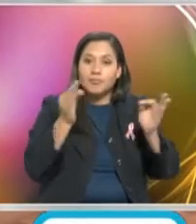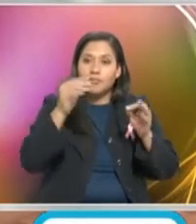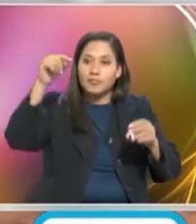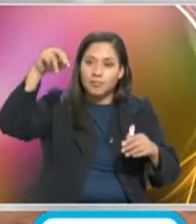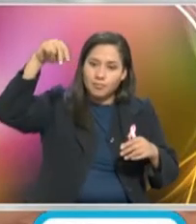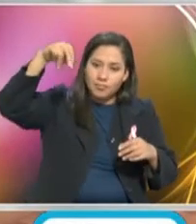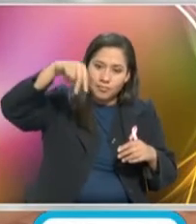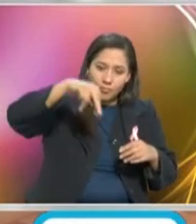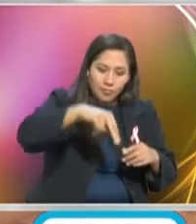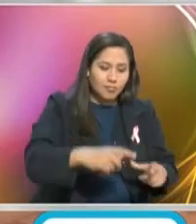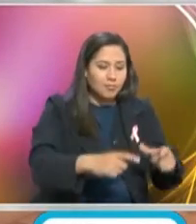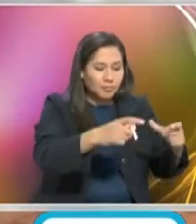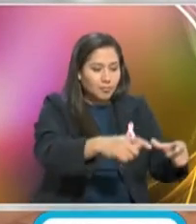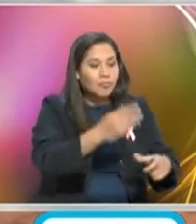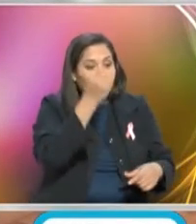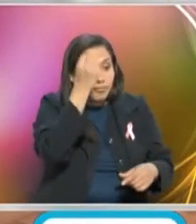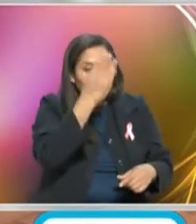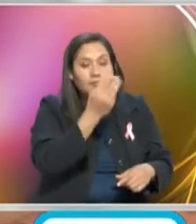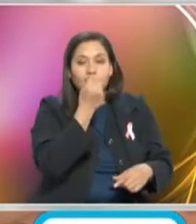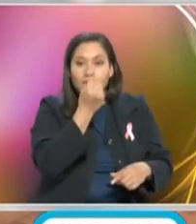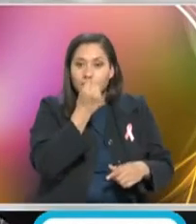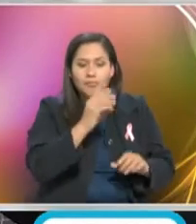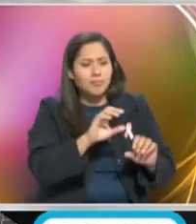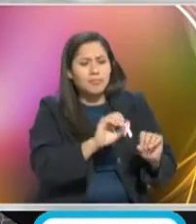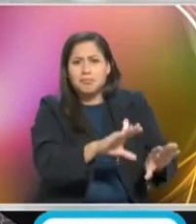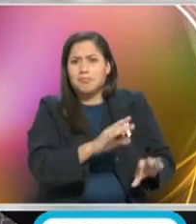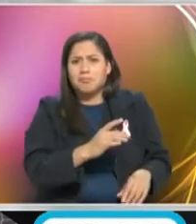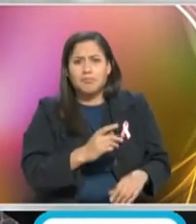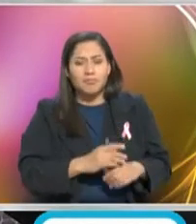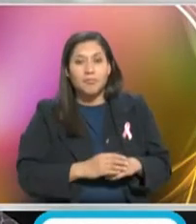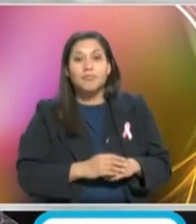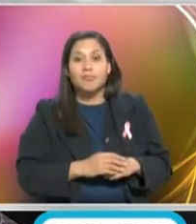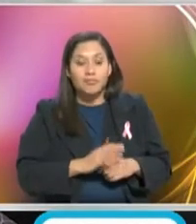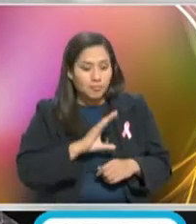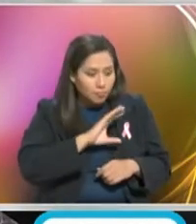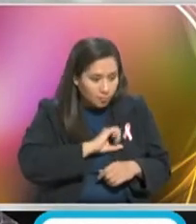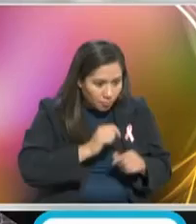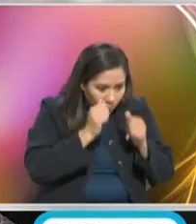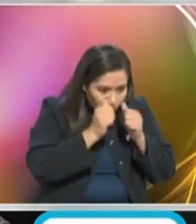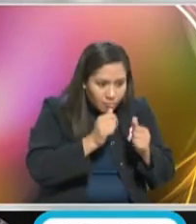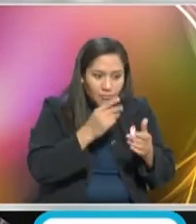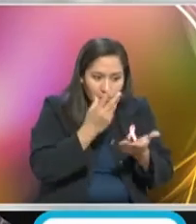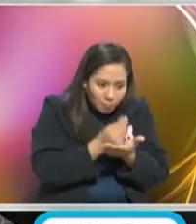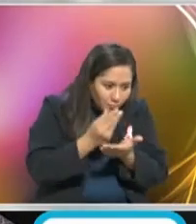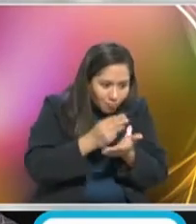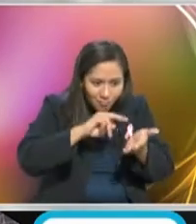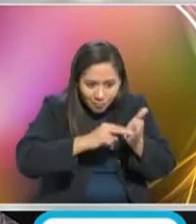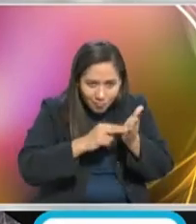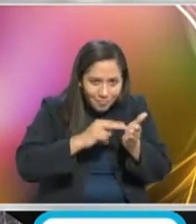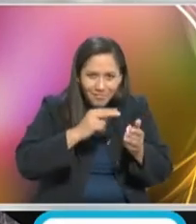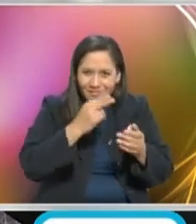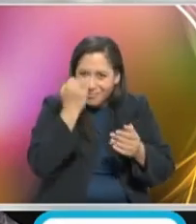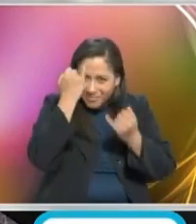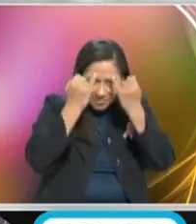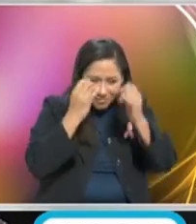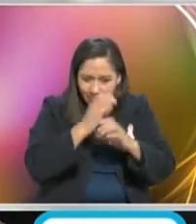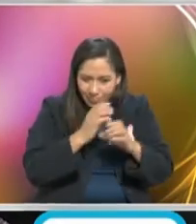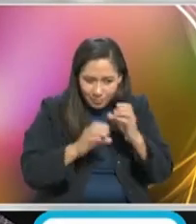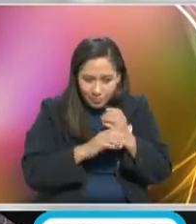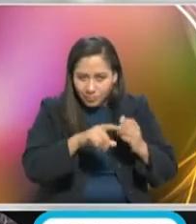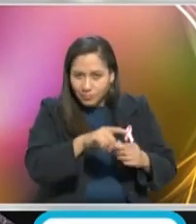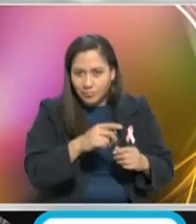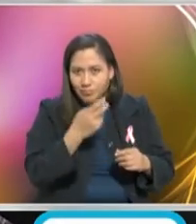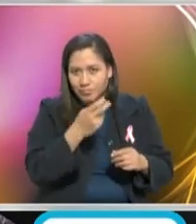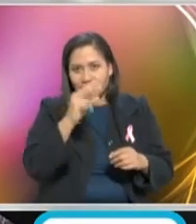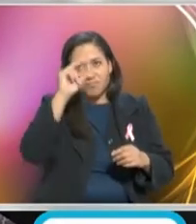sótano, aquí está, se te olvidó comer, pero lo dejaba. Era un apasionado. Sí. Lo dejaba, entonces se desarrolló